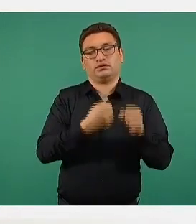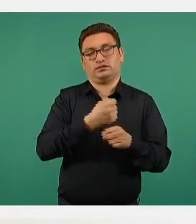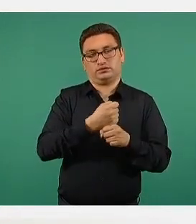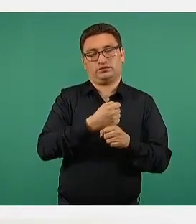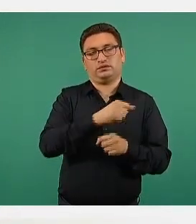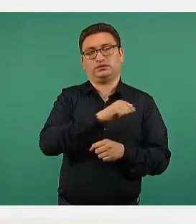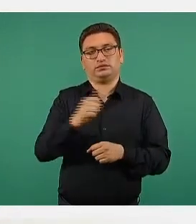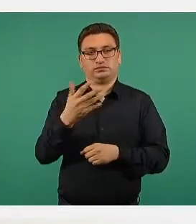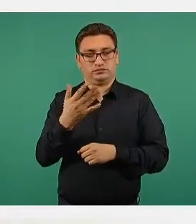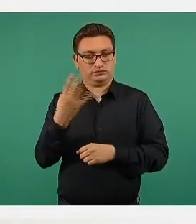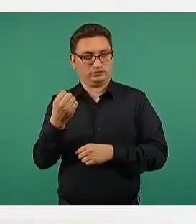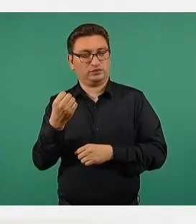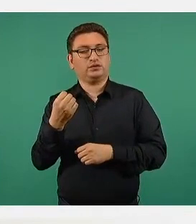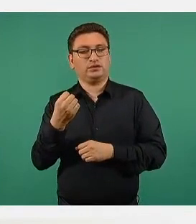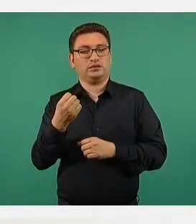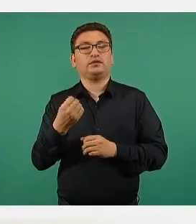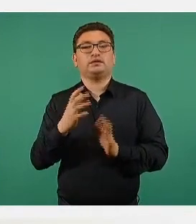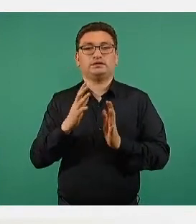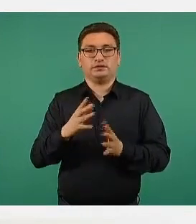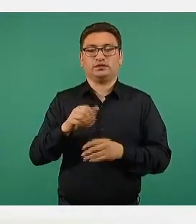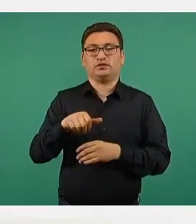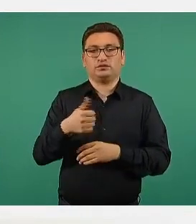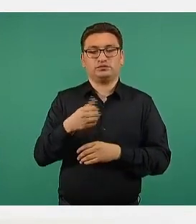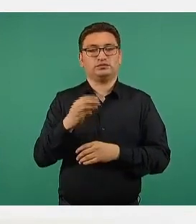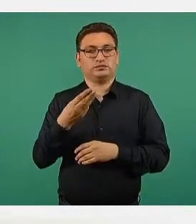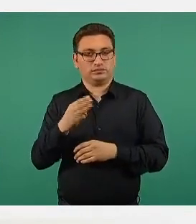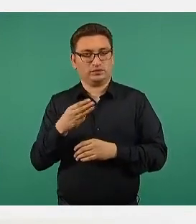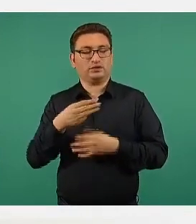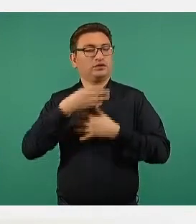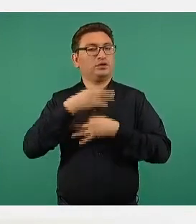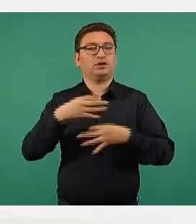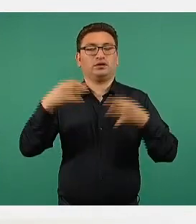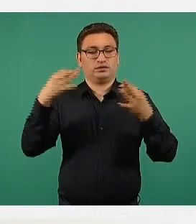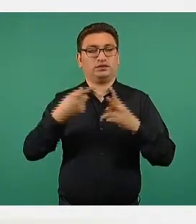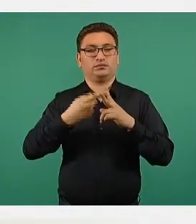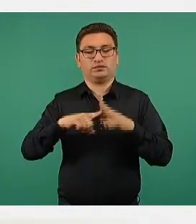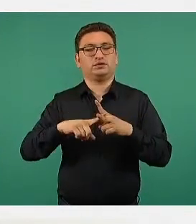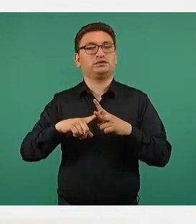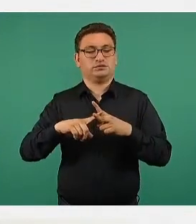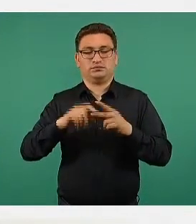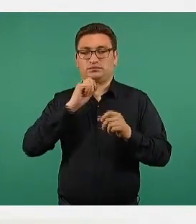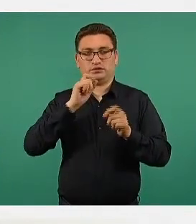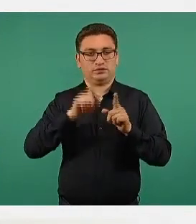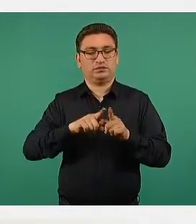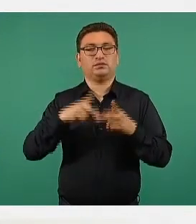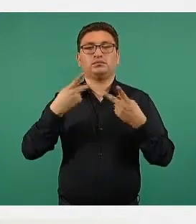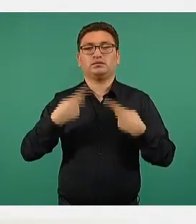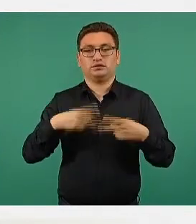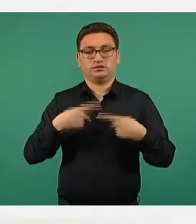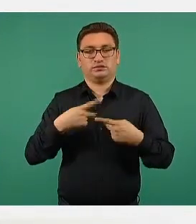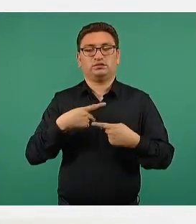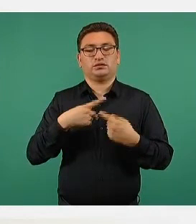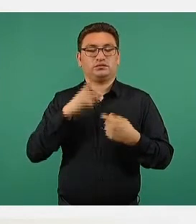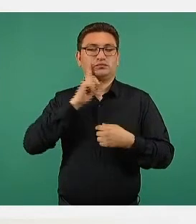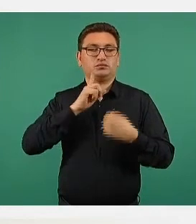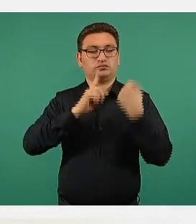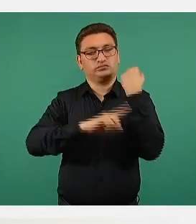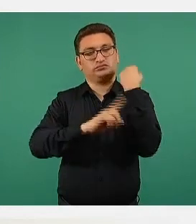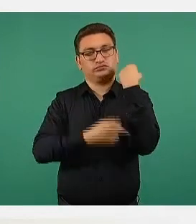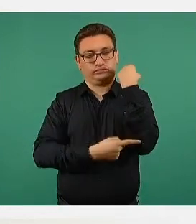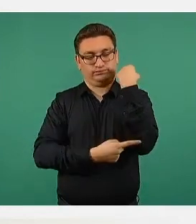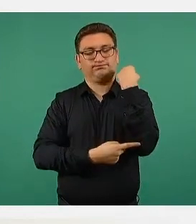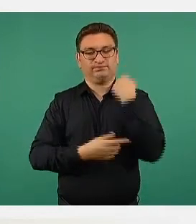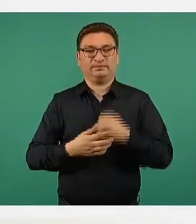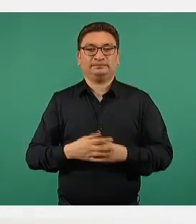y también iniciamos a partir del 11 de mayo que se anunció, iniciamos también la vacunación en embarazadas.